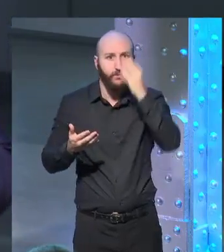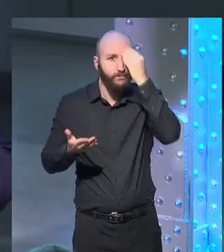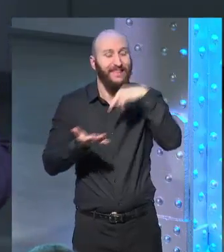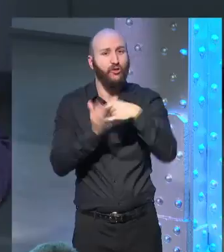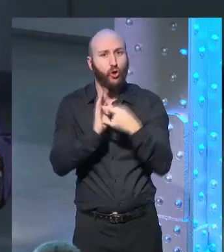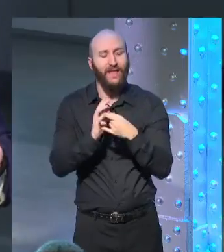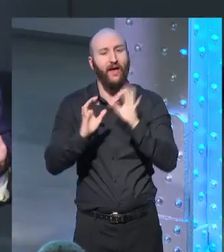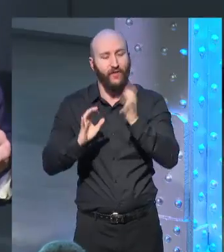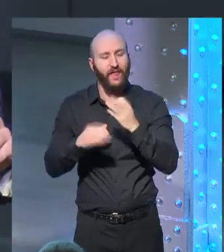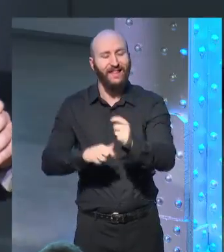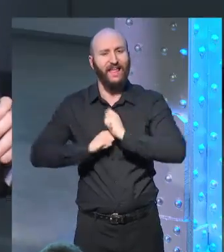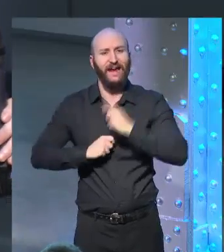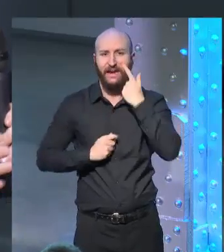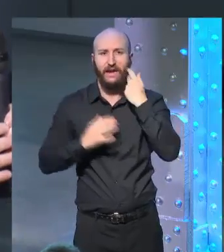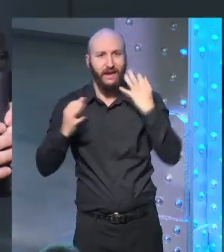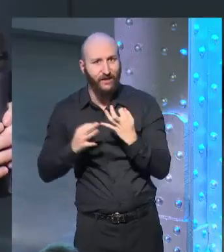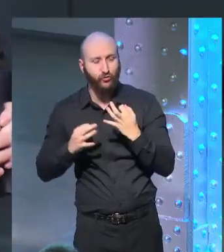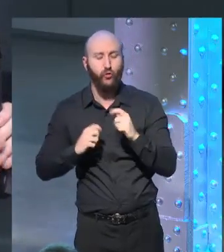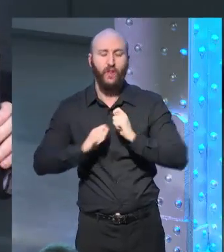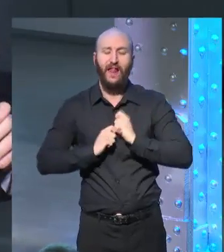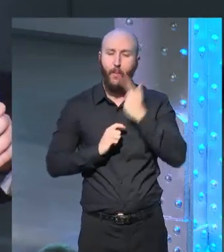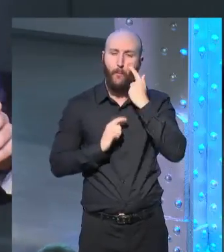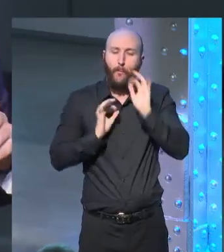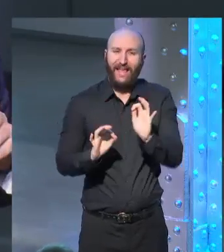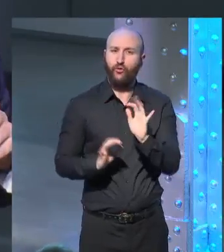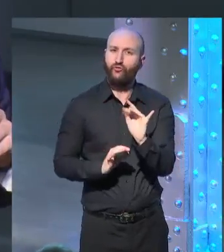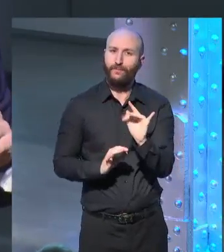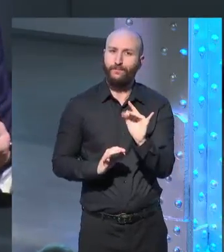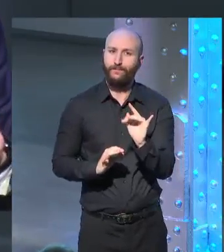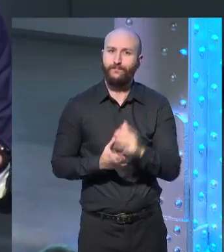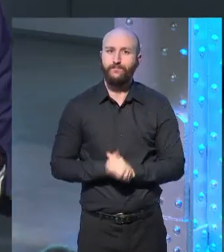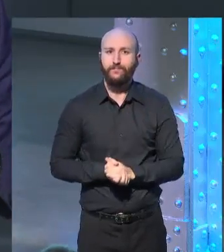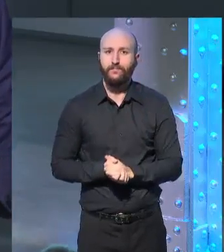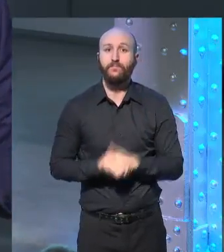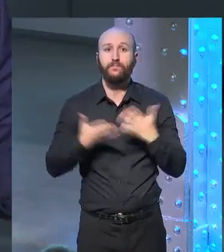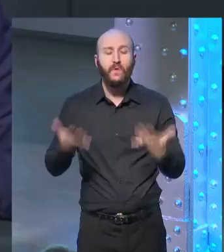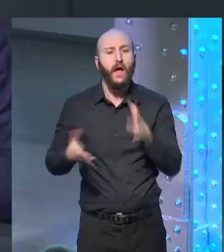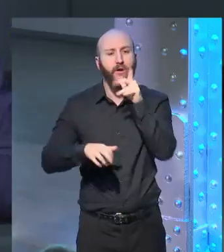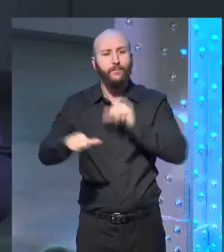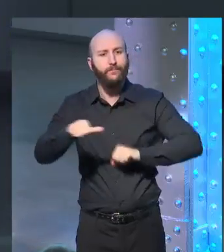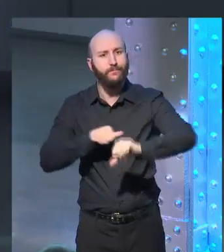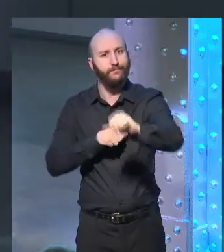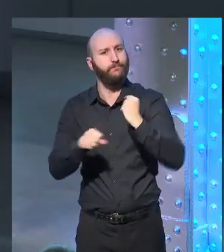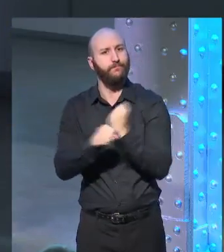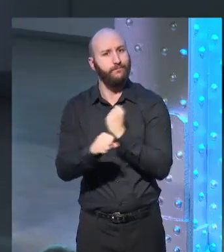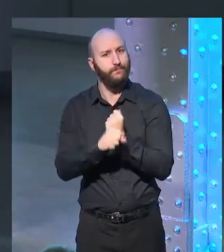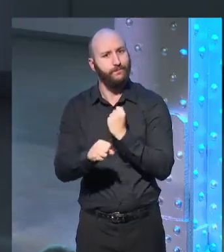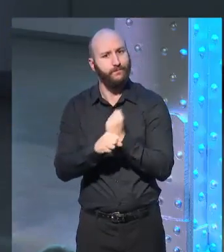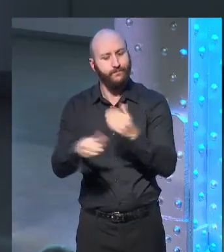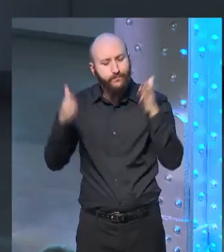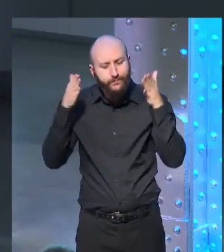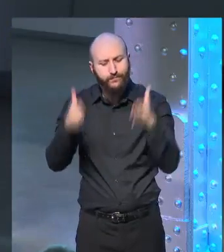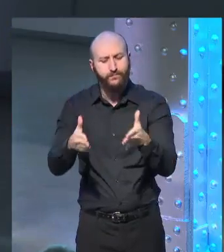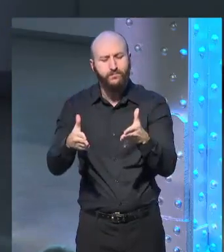tecnologías incorporan riesgos y pueden ser peligrosas. En lo que tenemos que trabajar a partir de ahora es en que no